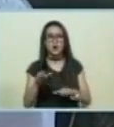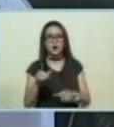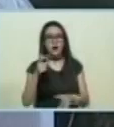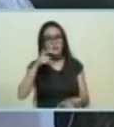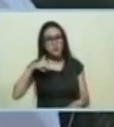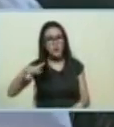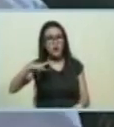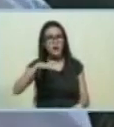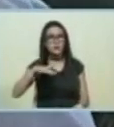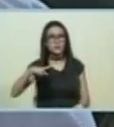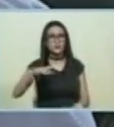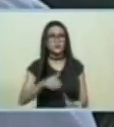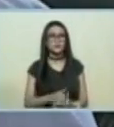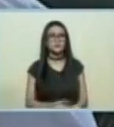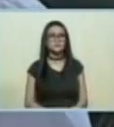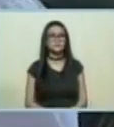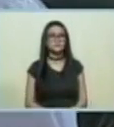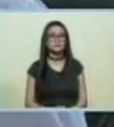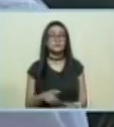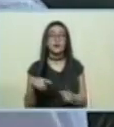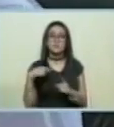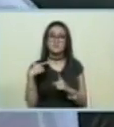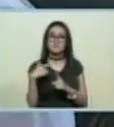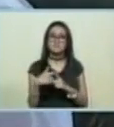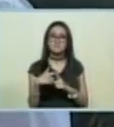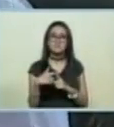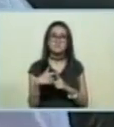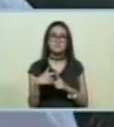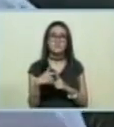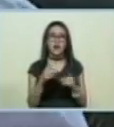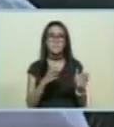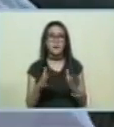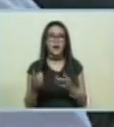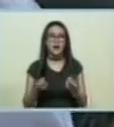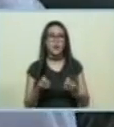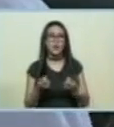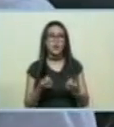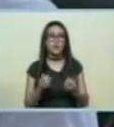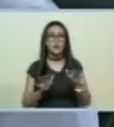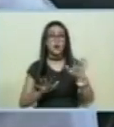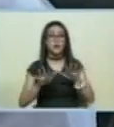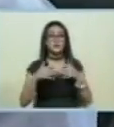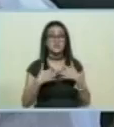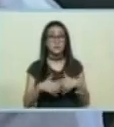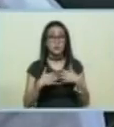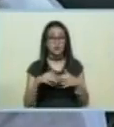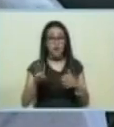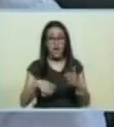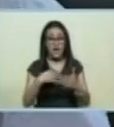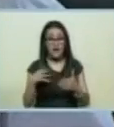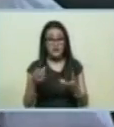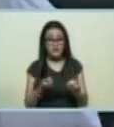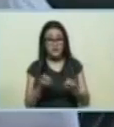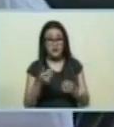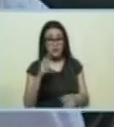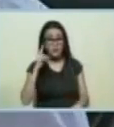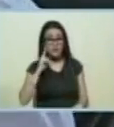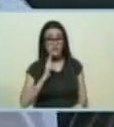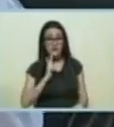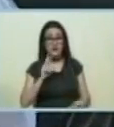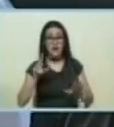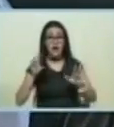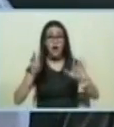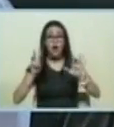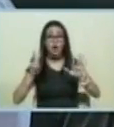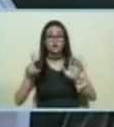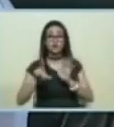nuestro pueblo. Esto se combina, bueno, con el plan económico, los 15 motores de la agenda económica bolivariana, las 8